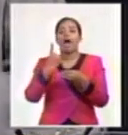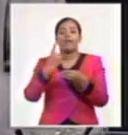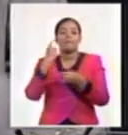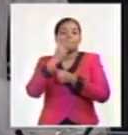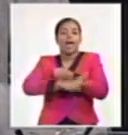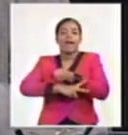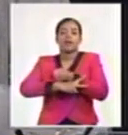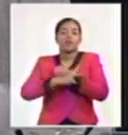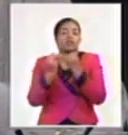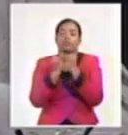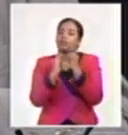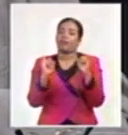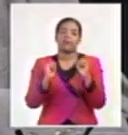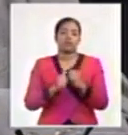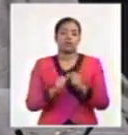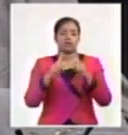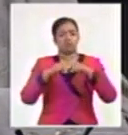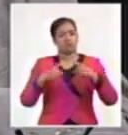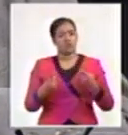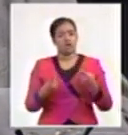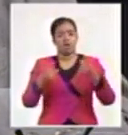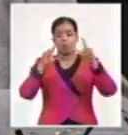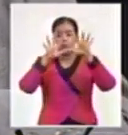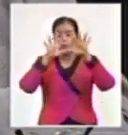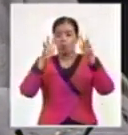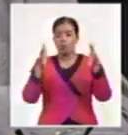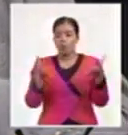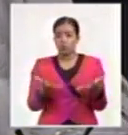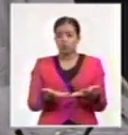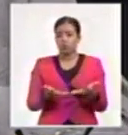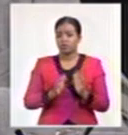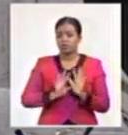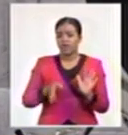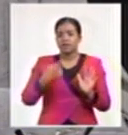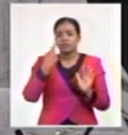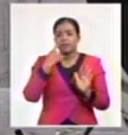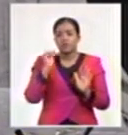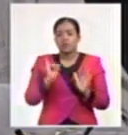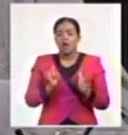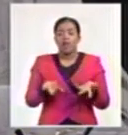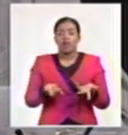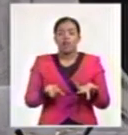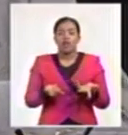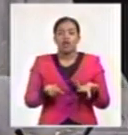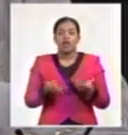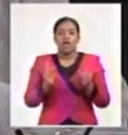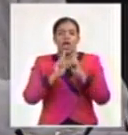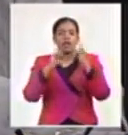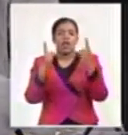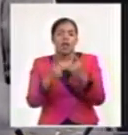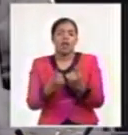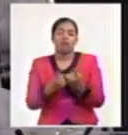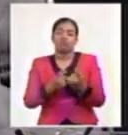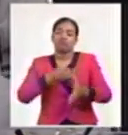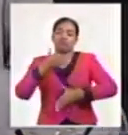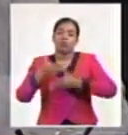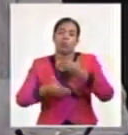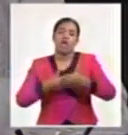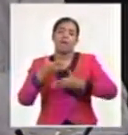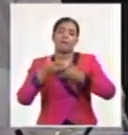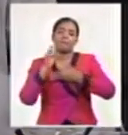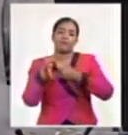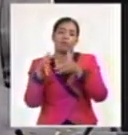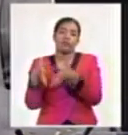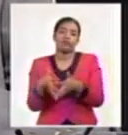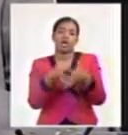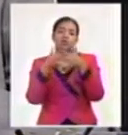en el mundo hay ya una especie de cansancio del abuso que comete constantemente Estados